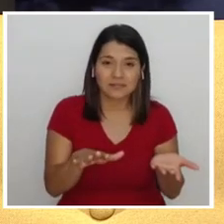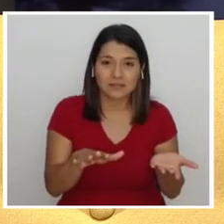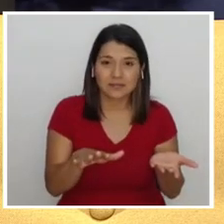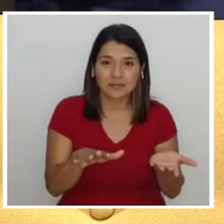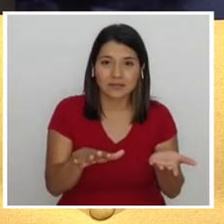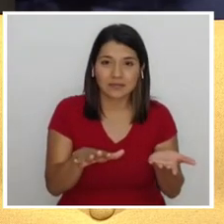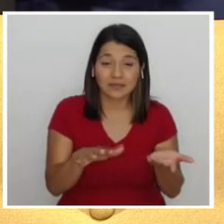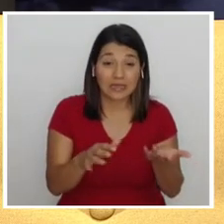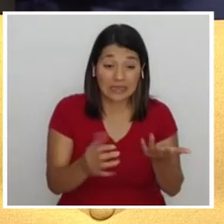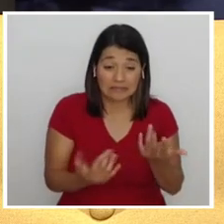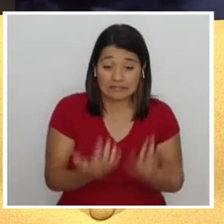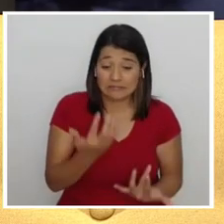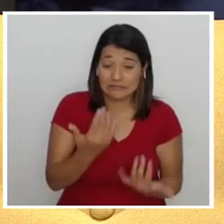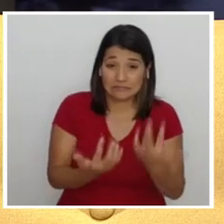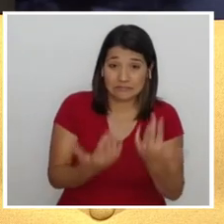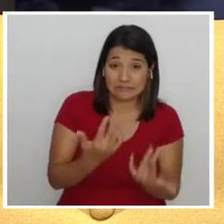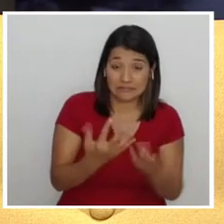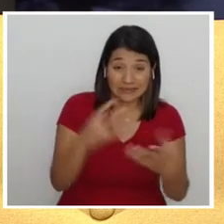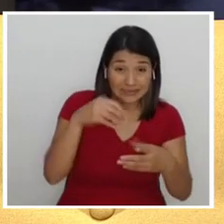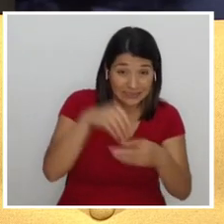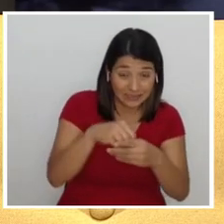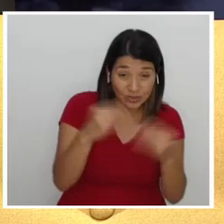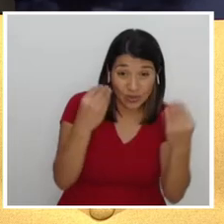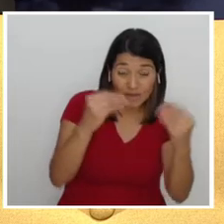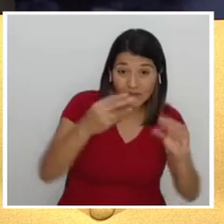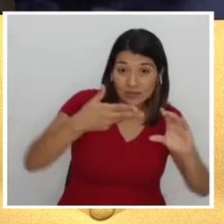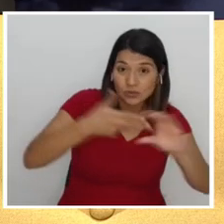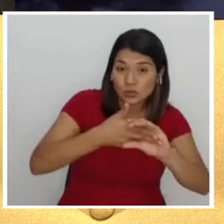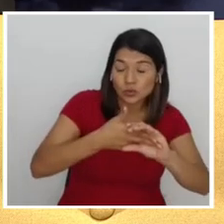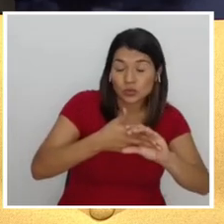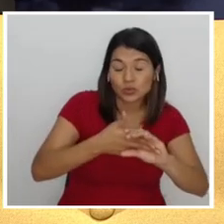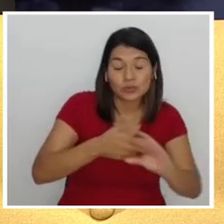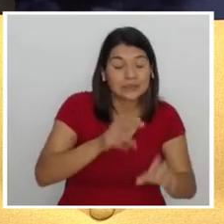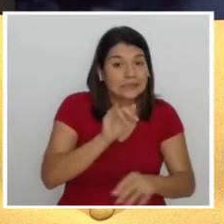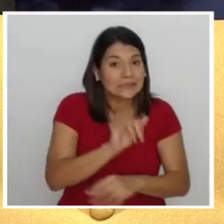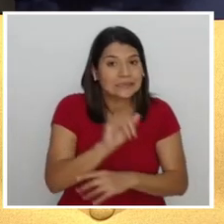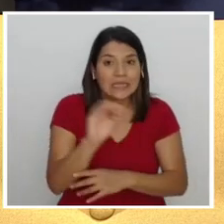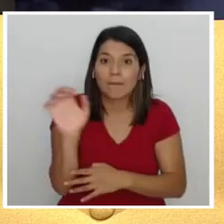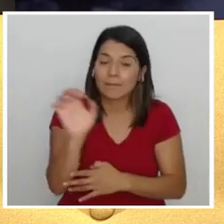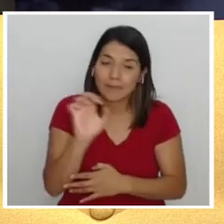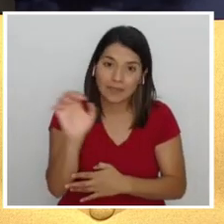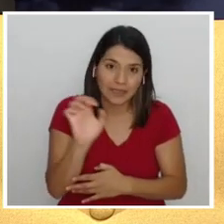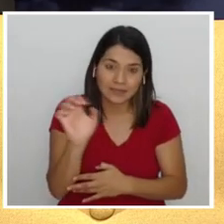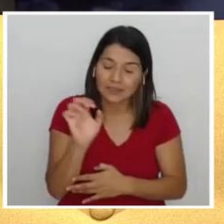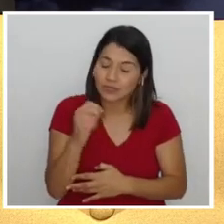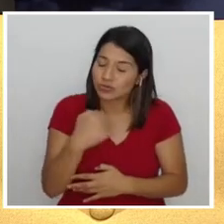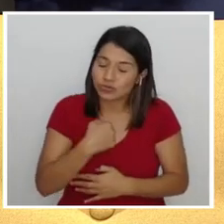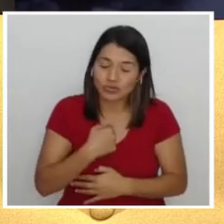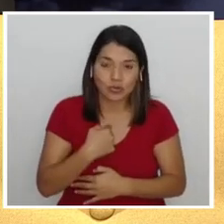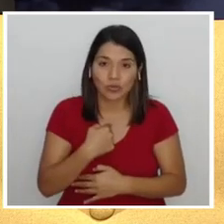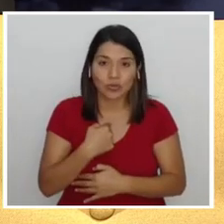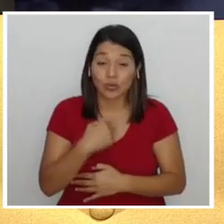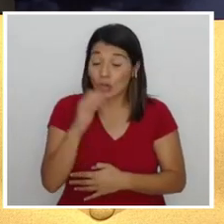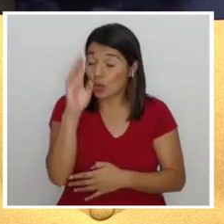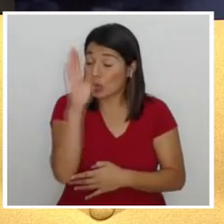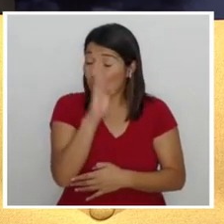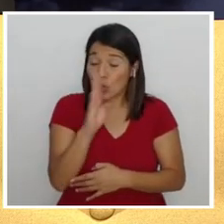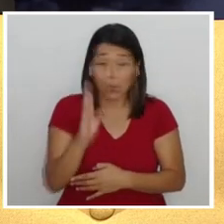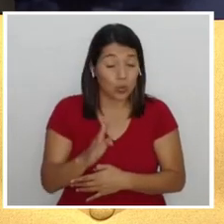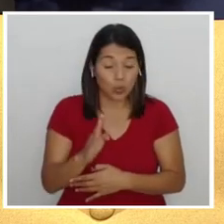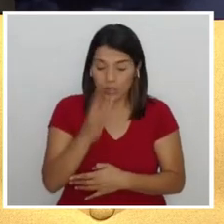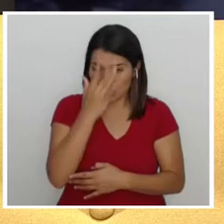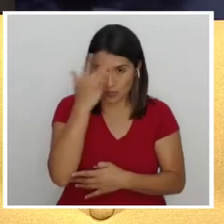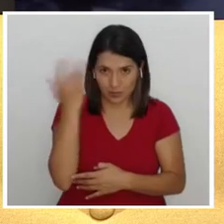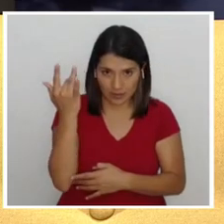quemados en una gasolinera, es una emergencia que que yo definitivamente nunca voy a olvidar.